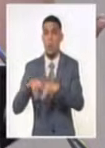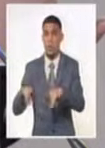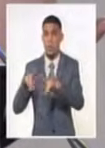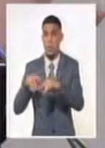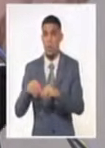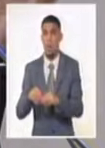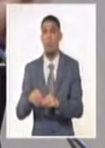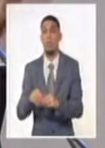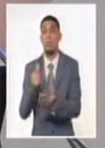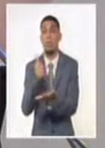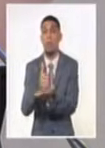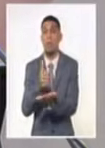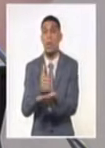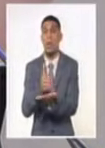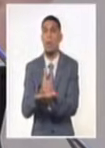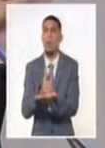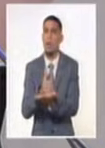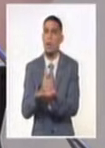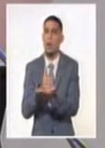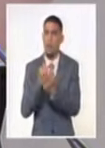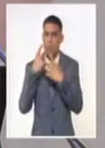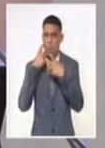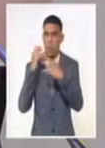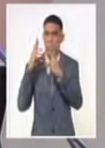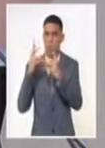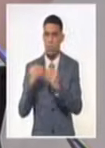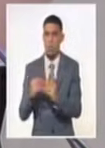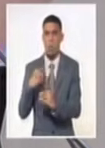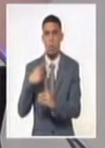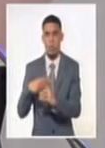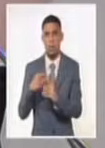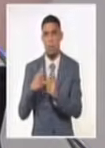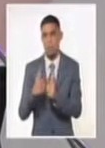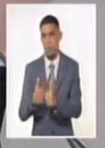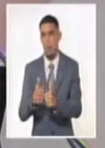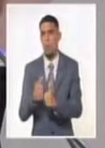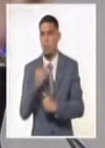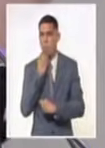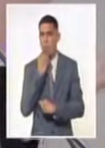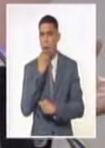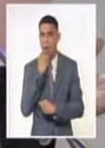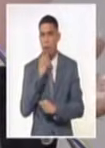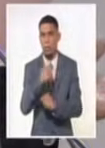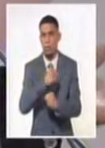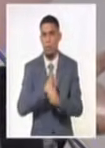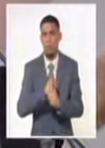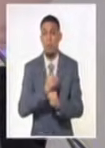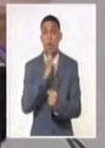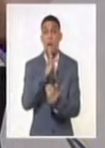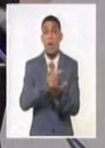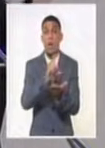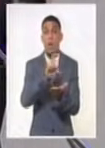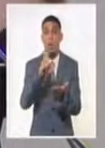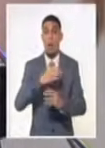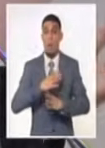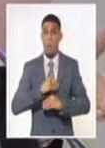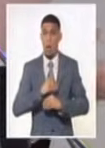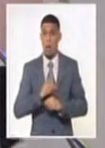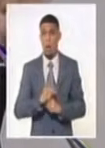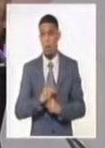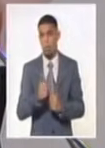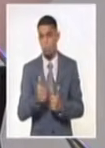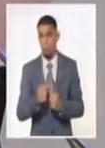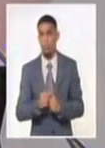buenos resultados nos han dado en los diferentes organismos formadores. Las escuelas pedagógicas que exactamente, tienen acceso a la educación superior. Los resultados de